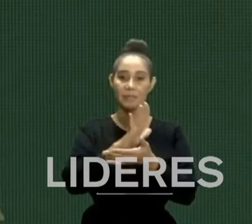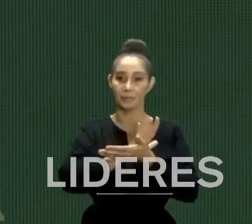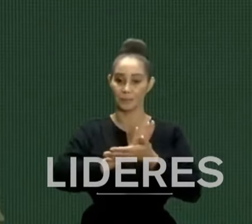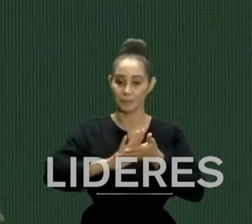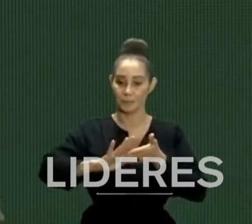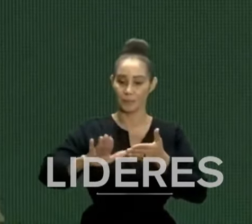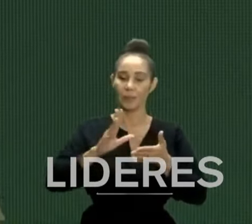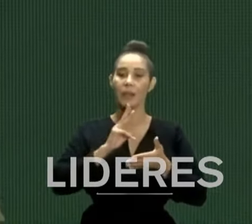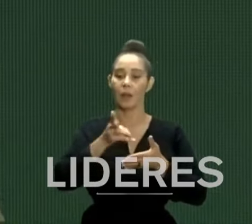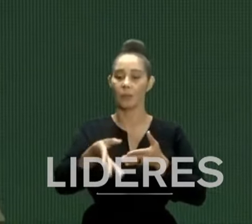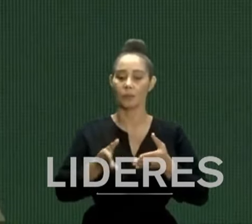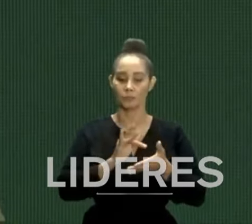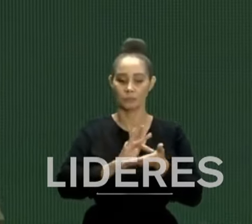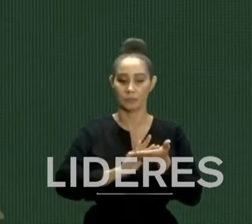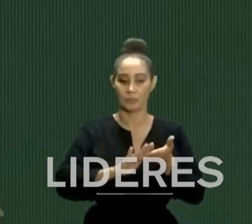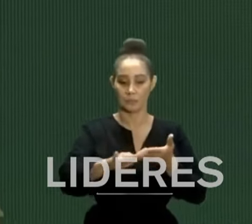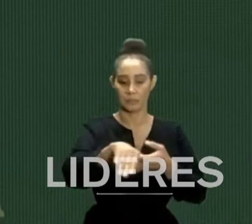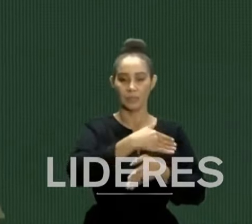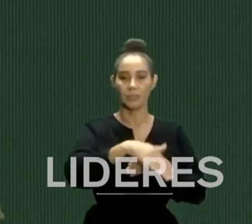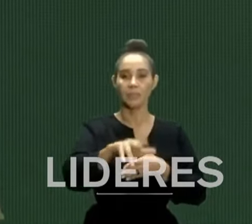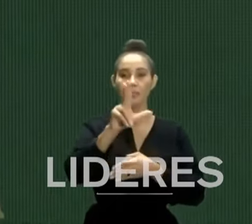de la laguna que da hacia la Churchill,